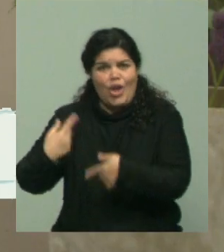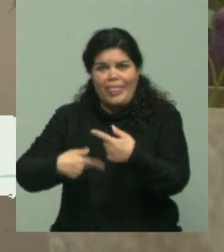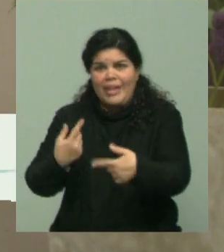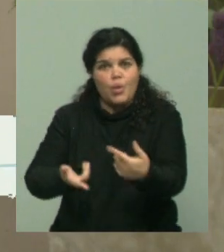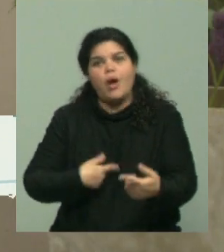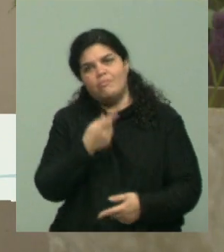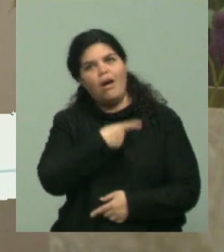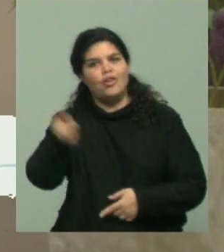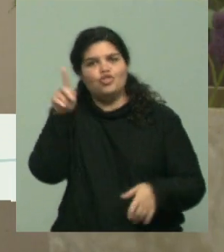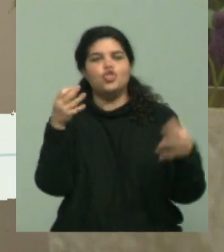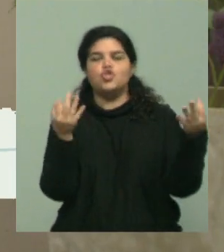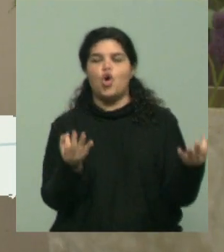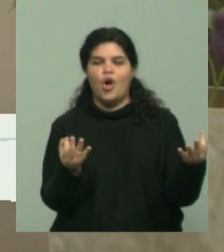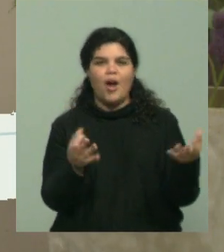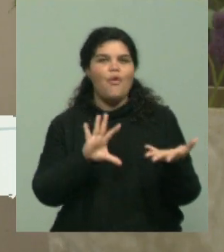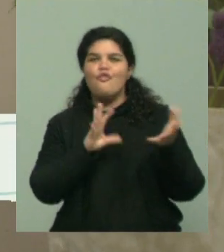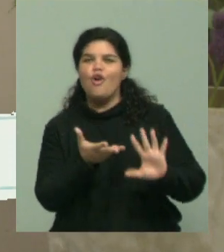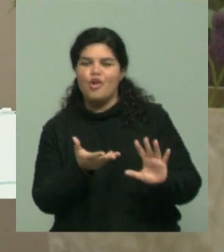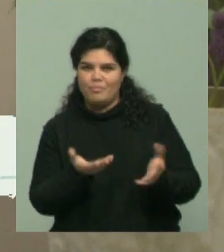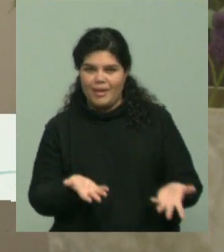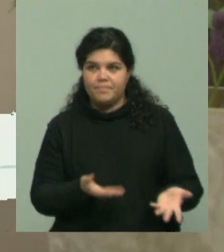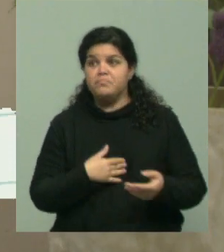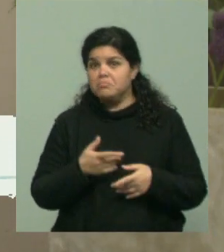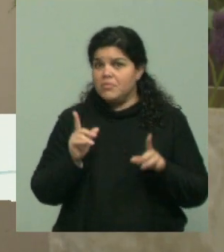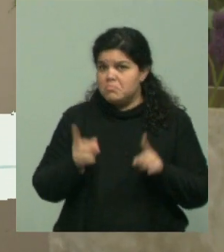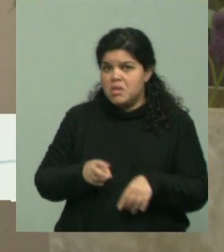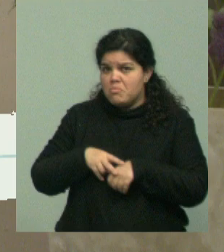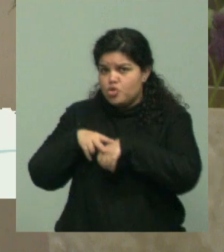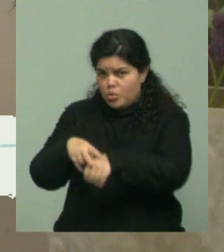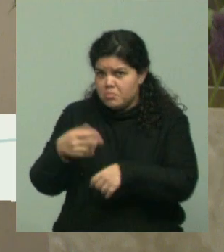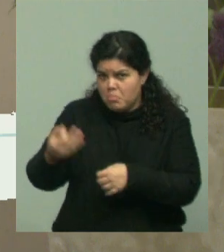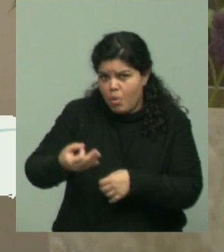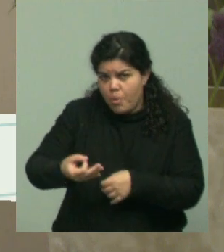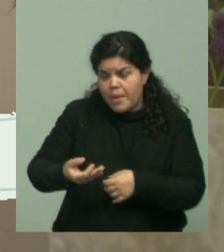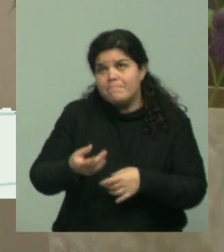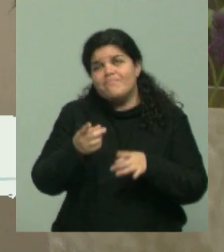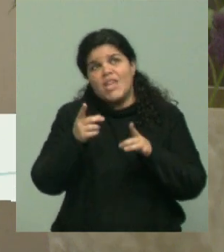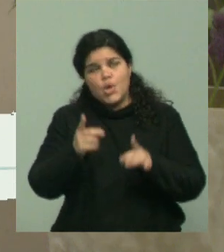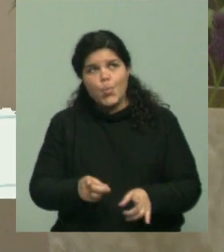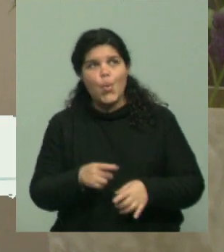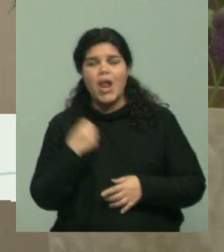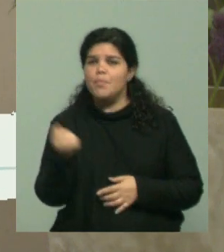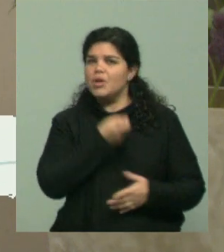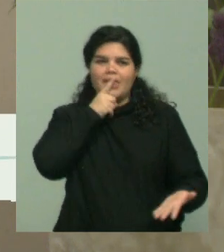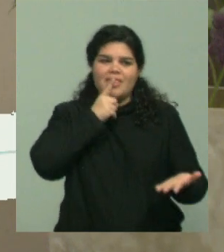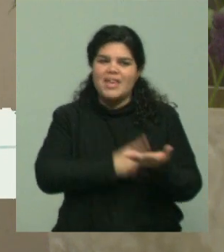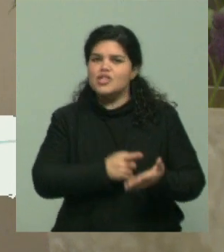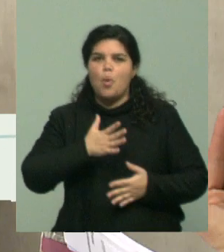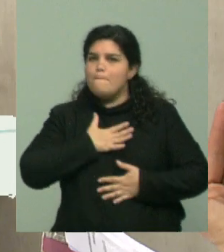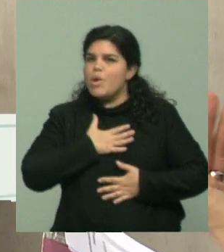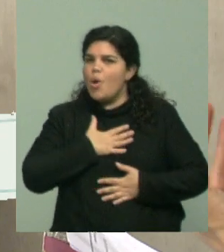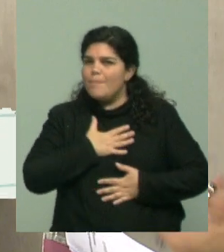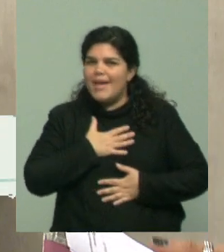que ser, digo, una convicción y no está mal la sugerencia, pero digo, tendría que ser una decisión de decir, hagamos yoga porque yo sé que me va a hacer bien,